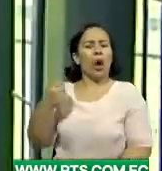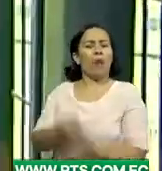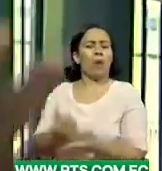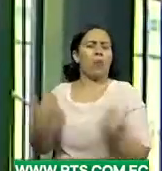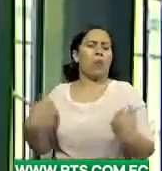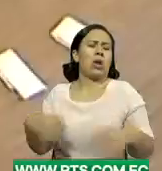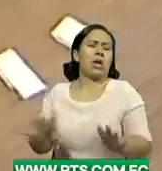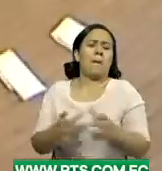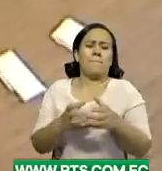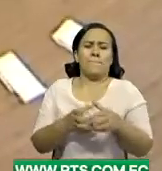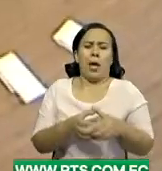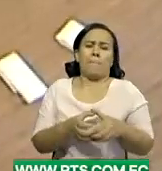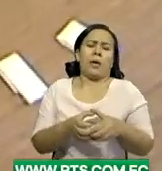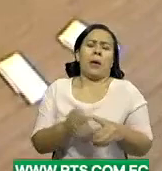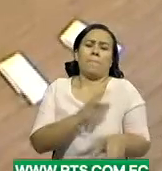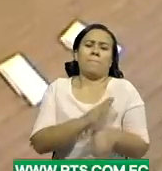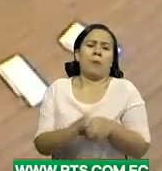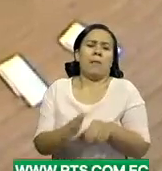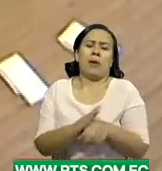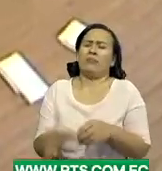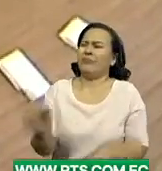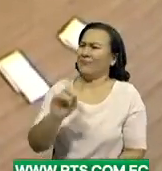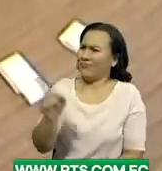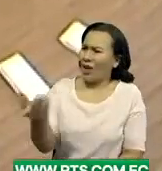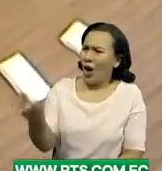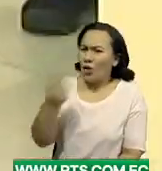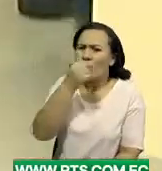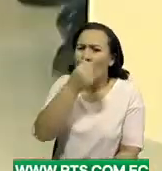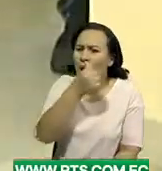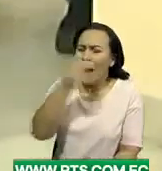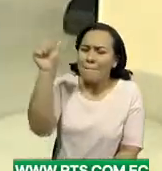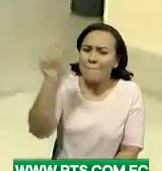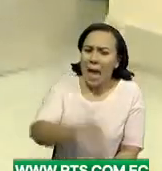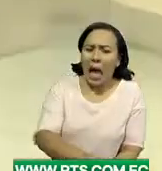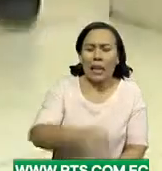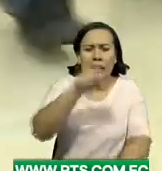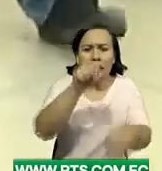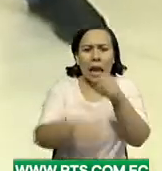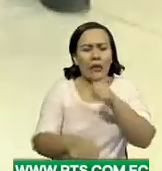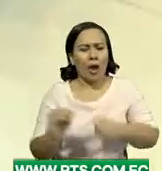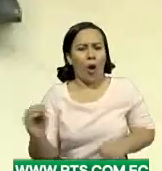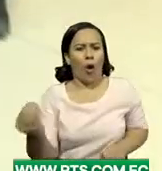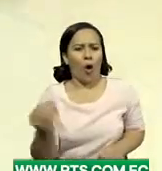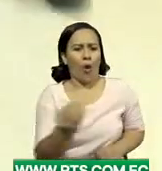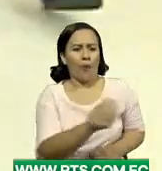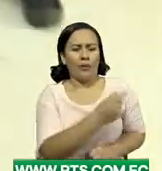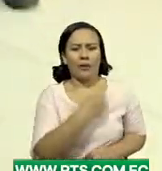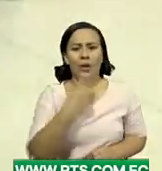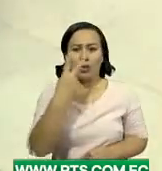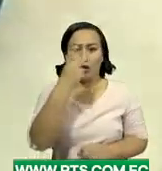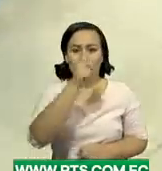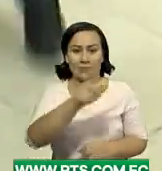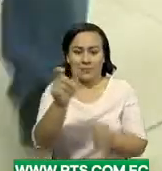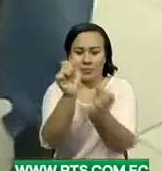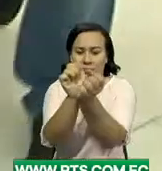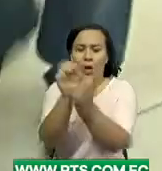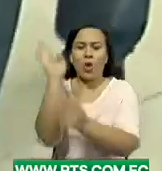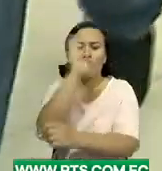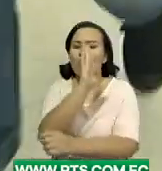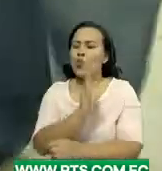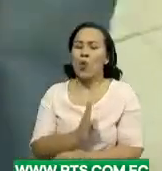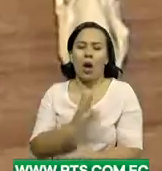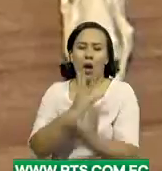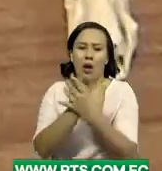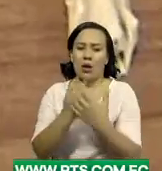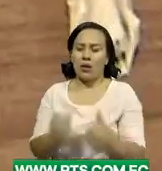comprar la papa. Según la Unidad Antinarcóticos de Control Interno, los dos detenidos no tienen antecedentes. Tampoco